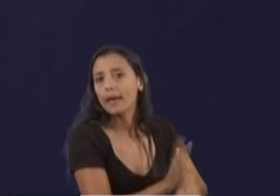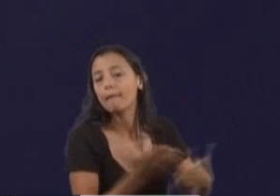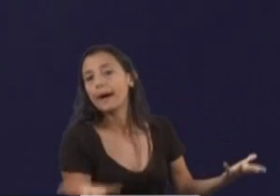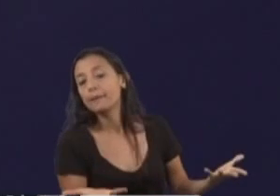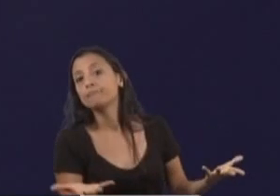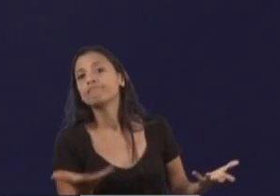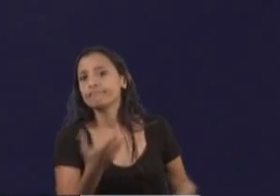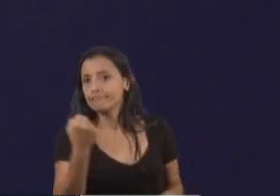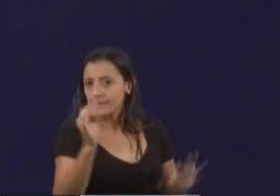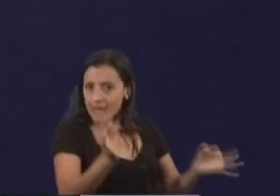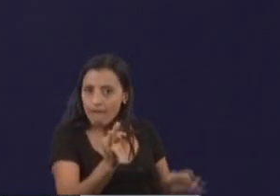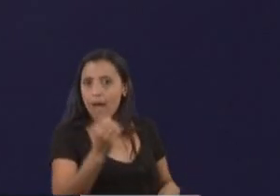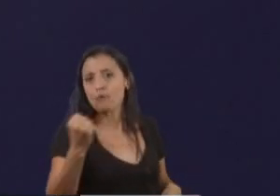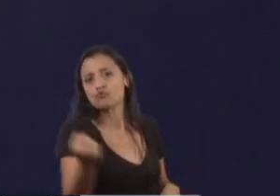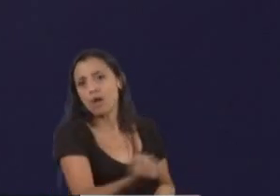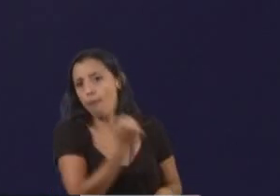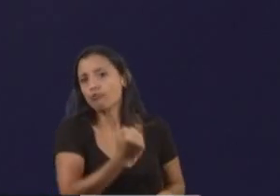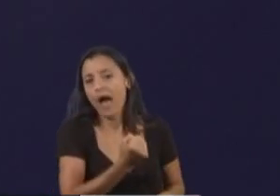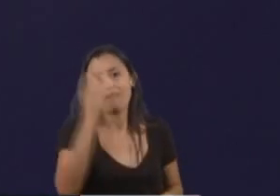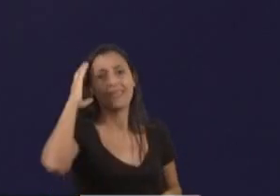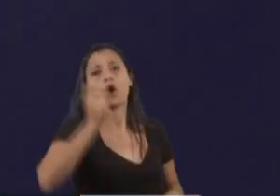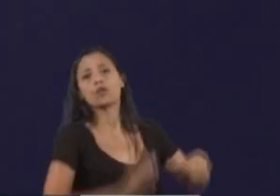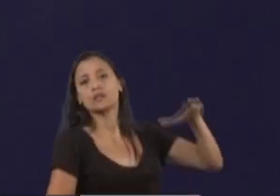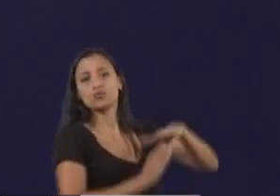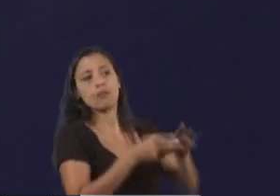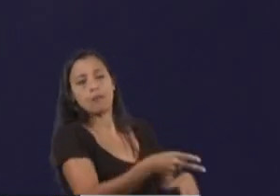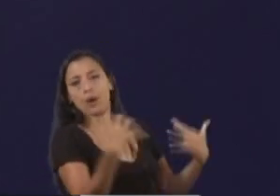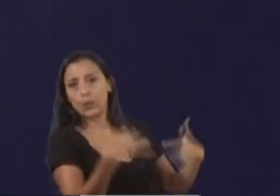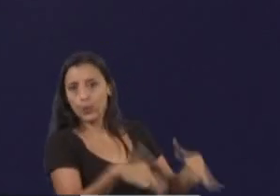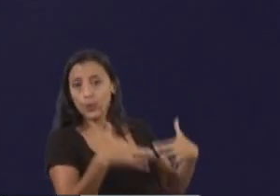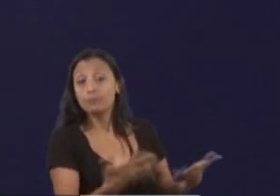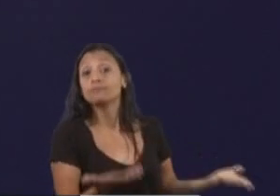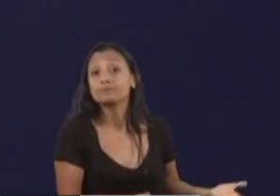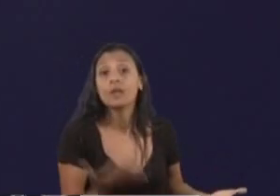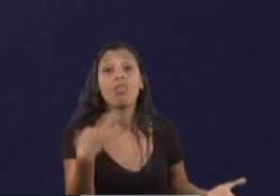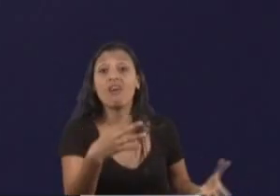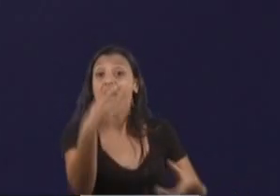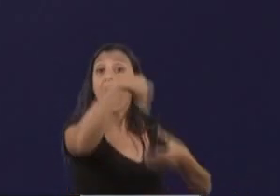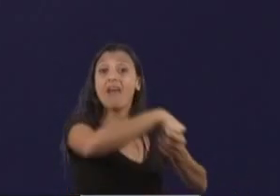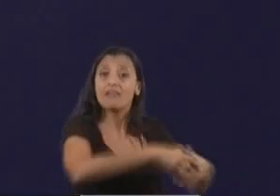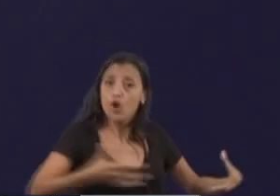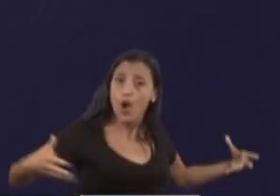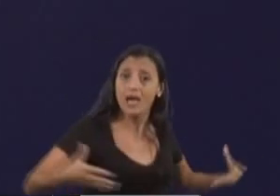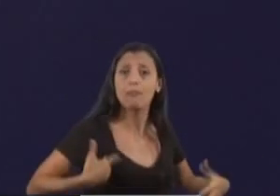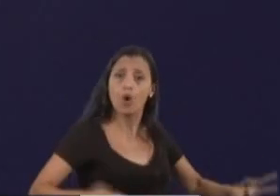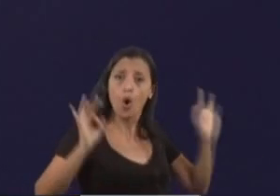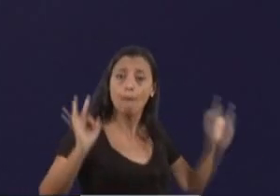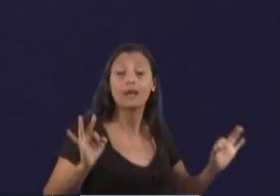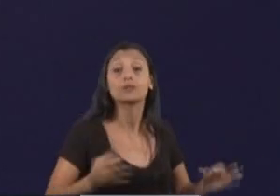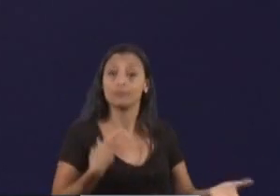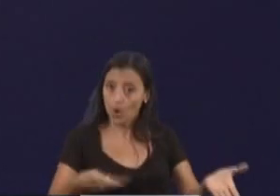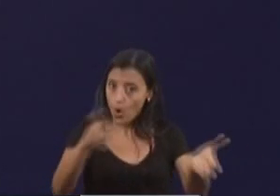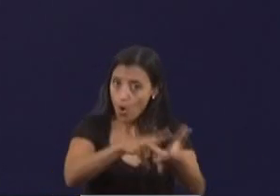con la importancia que reviste el máximo tribunal, por supuesto, de tener a todos sus miembros después de, te repito, casi un